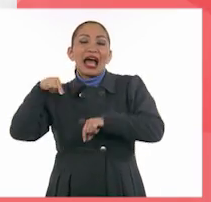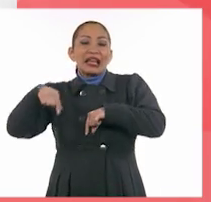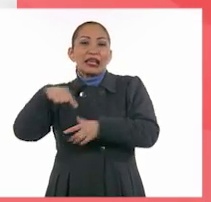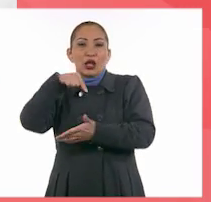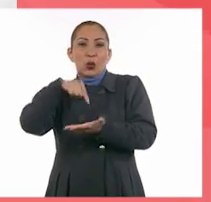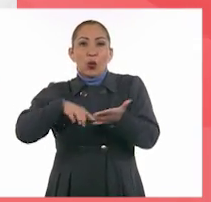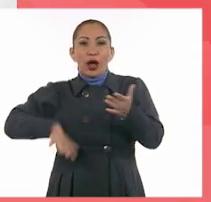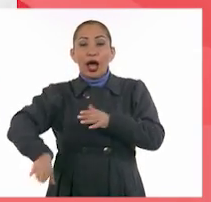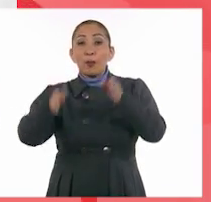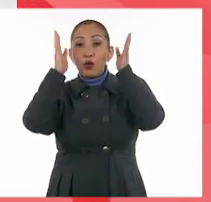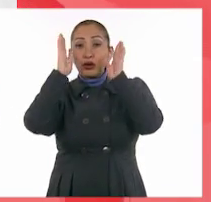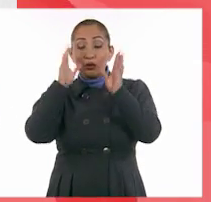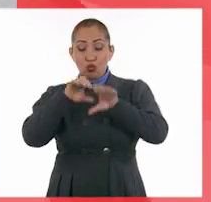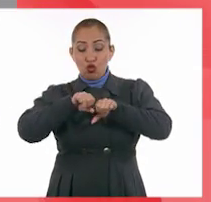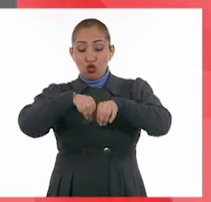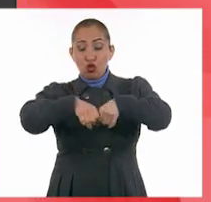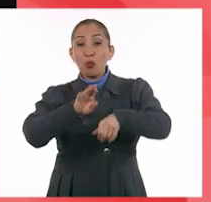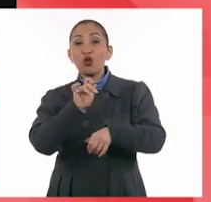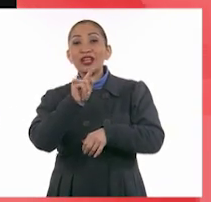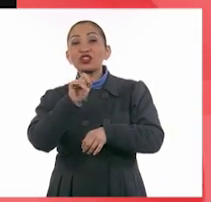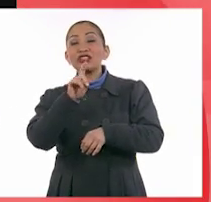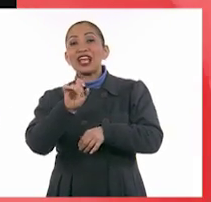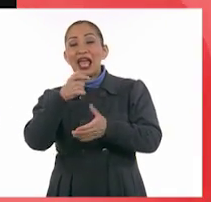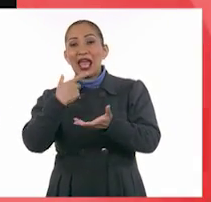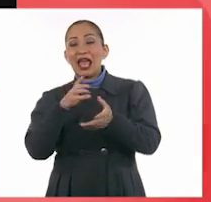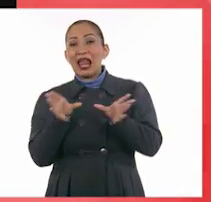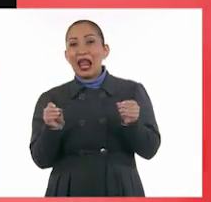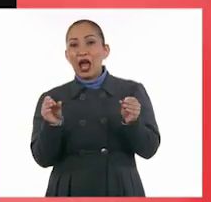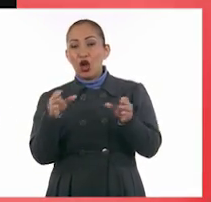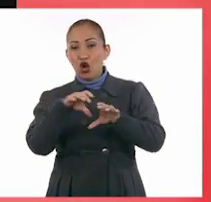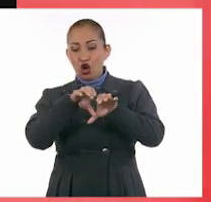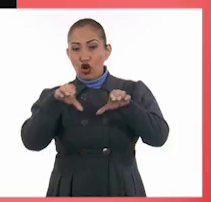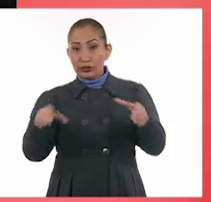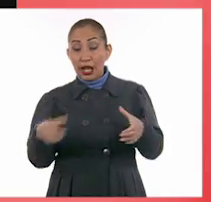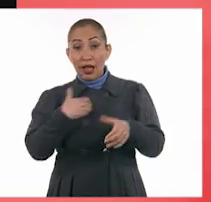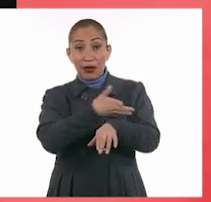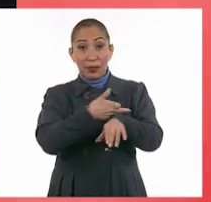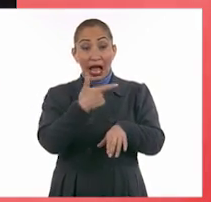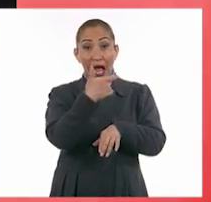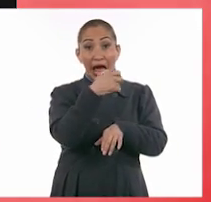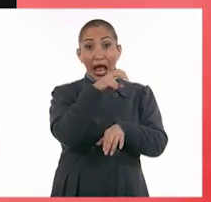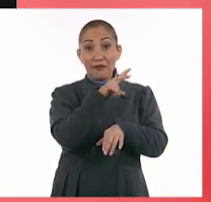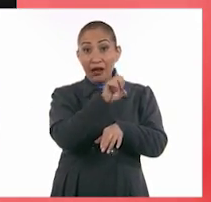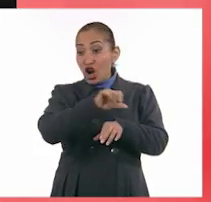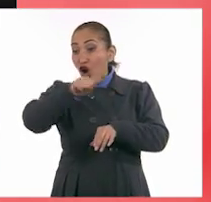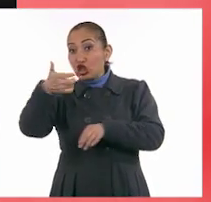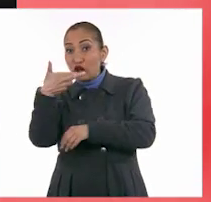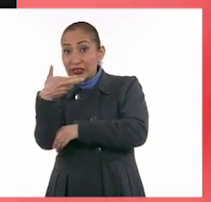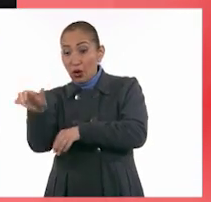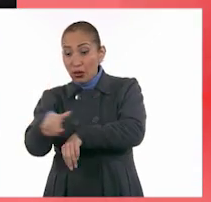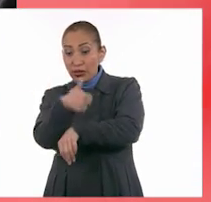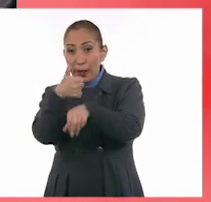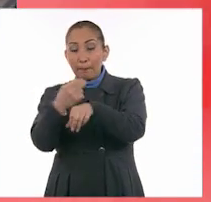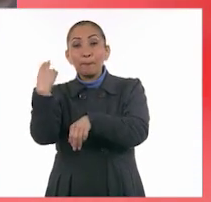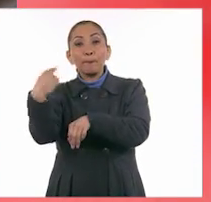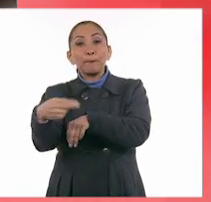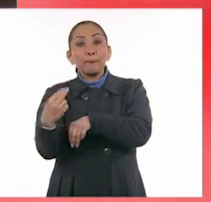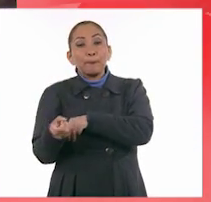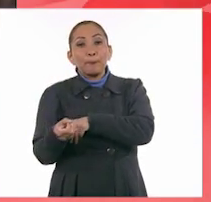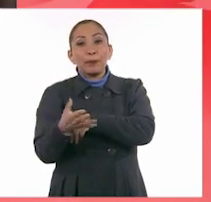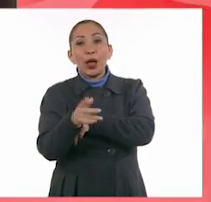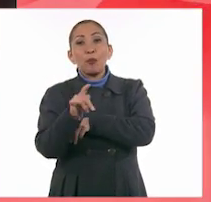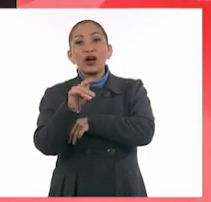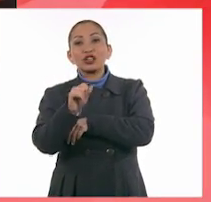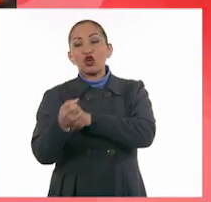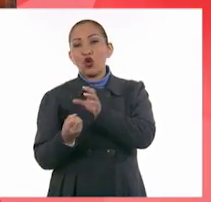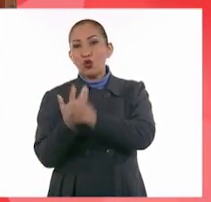tradicionales burritos de langosta. Años más tarde, la familia Galván abre otro restaurante al que le pusieron